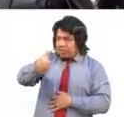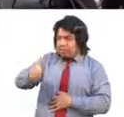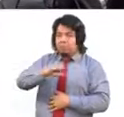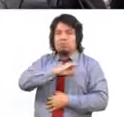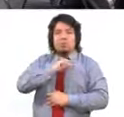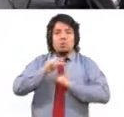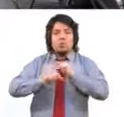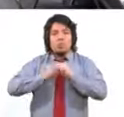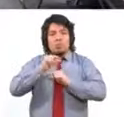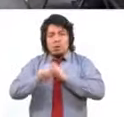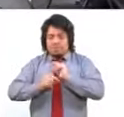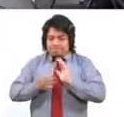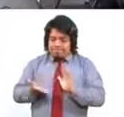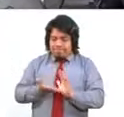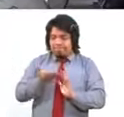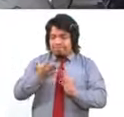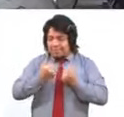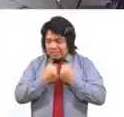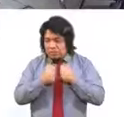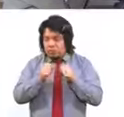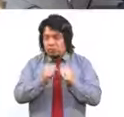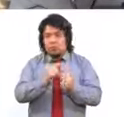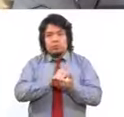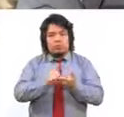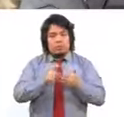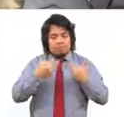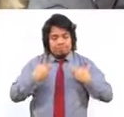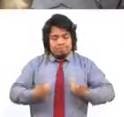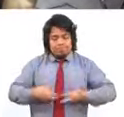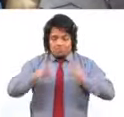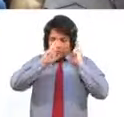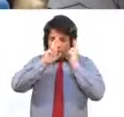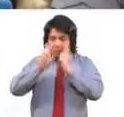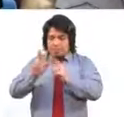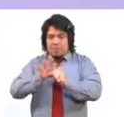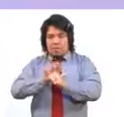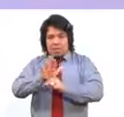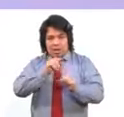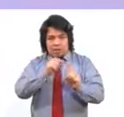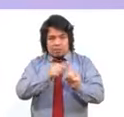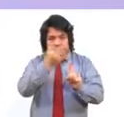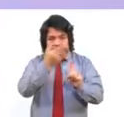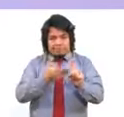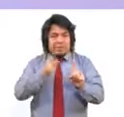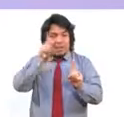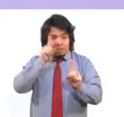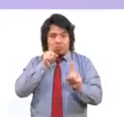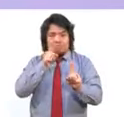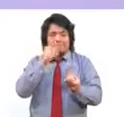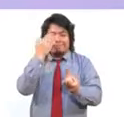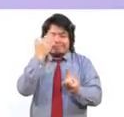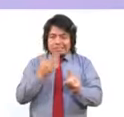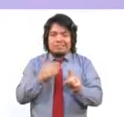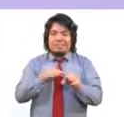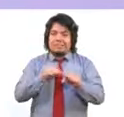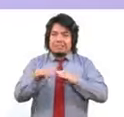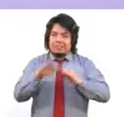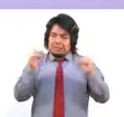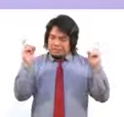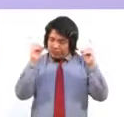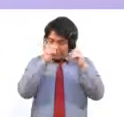construcción de una sociedad garante de derechos humanos de las mujeres. Sin lugar a dudas, el trabajo es difícil, pero